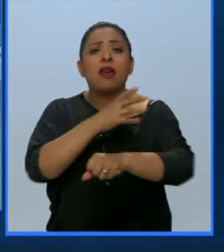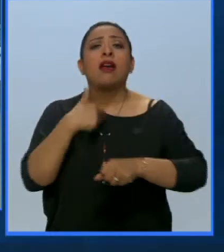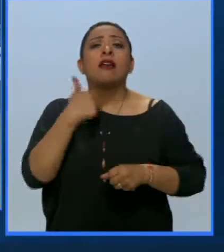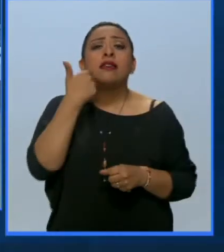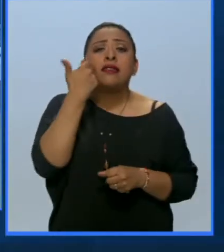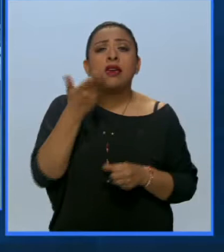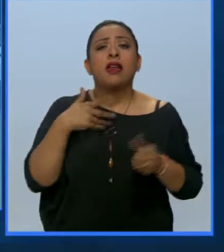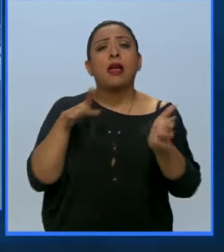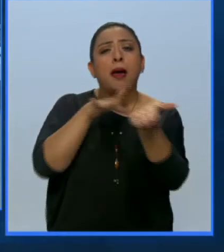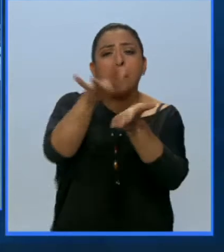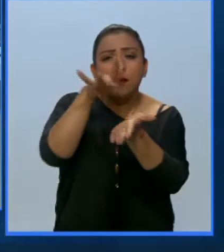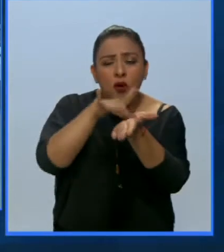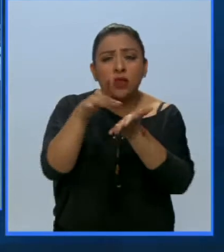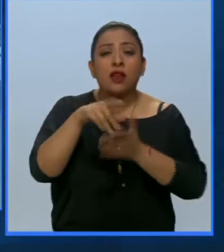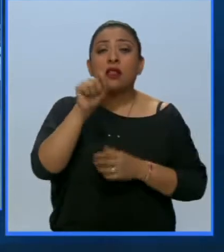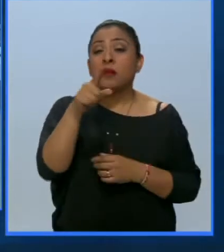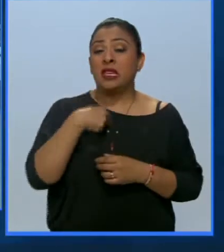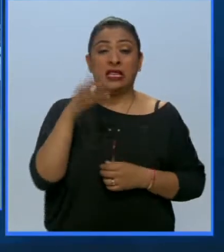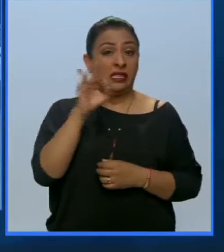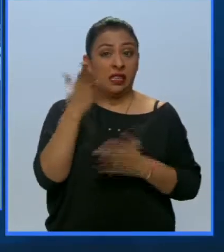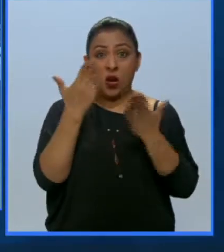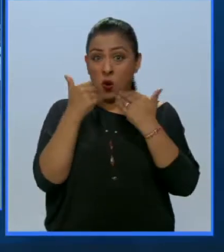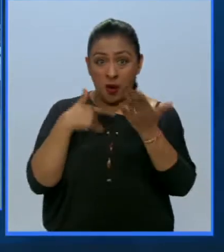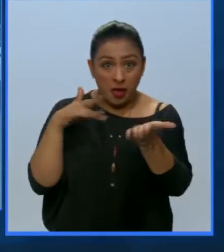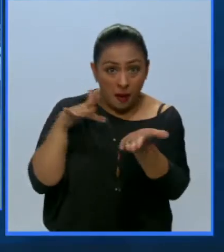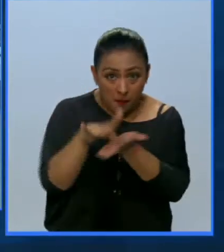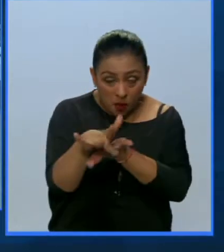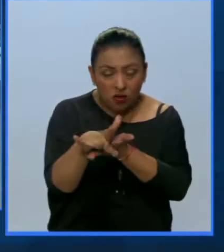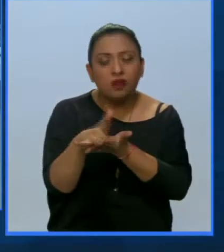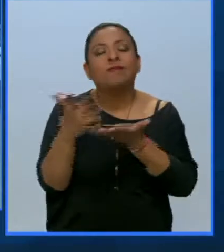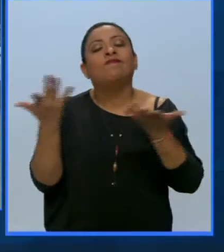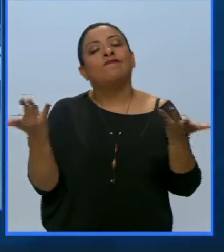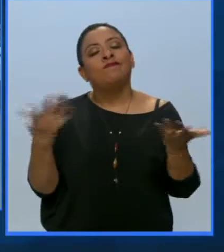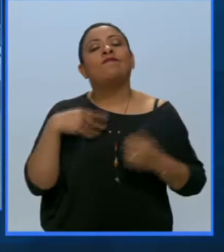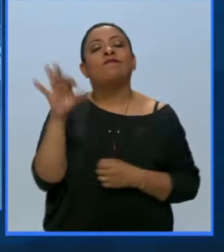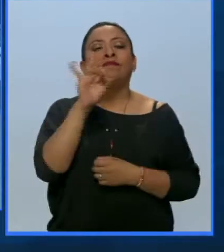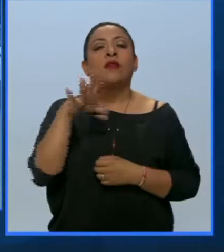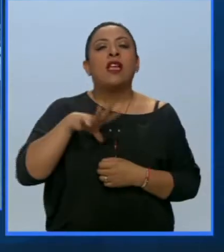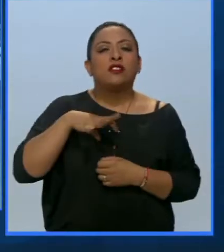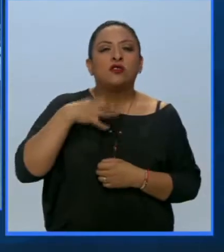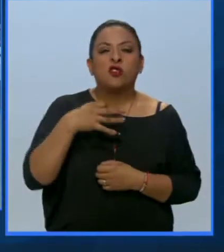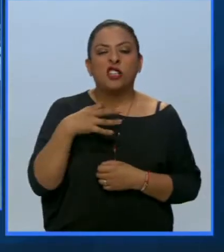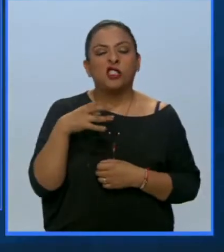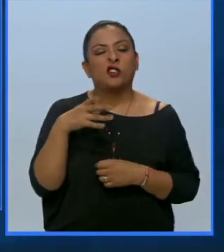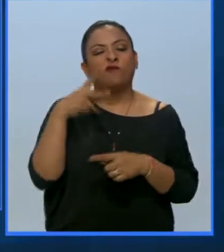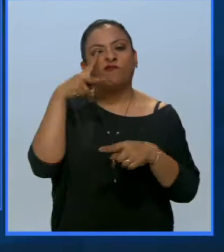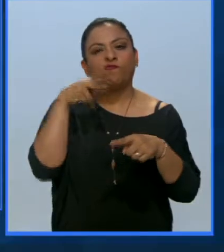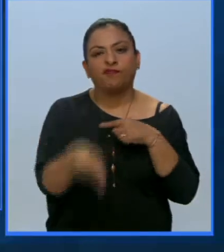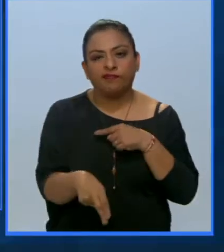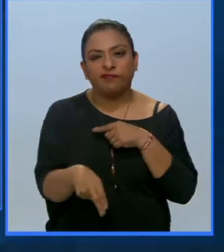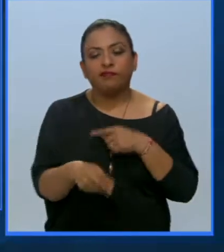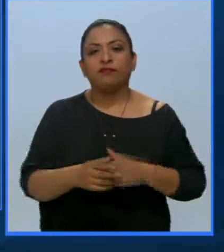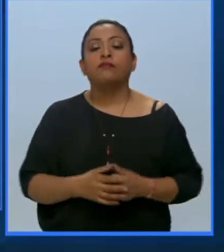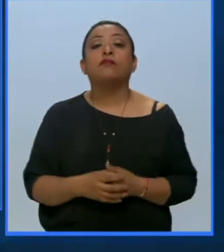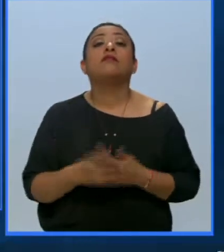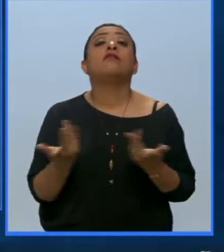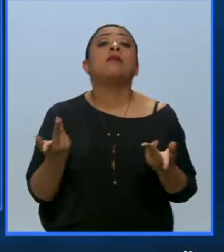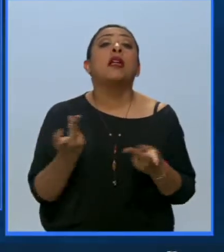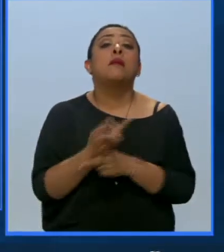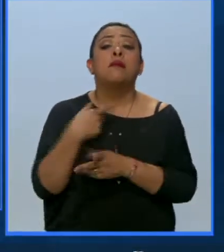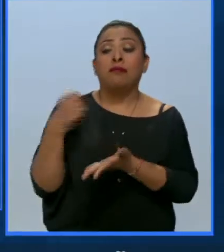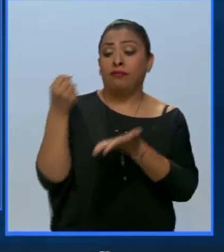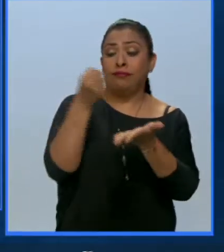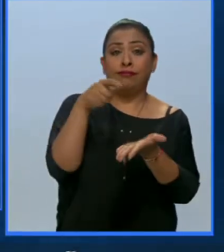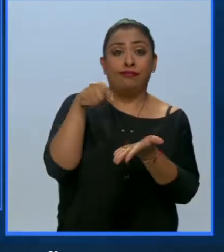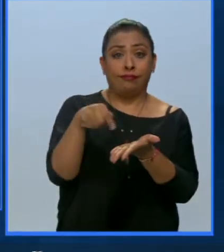de contribuir, pero si no hay coordinación, lo más probable es que los esfuerzos queden incompletos. ¿Qué pasa con el dinero